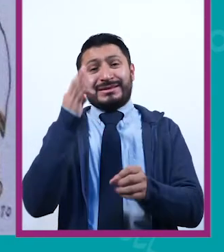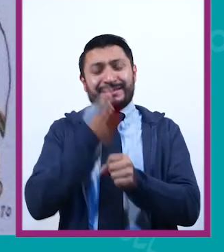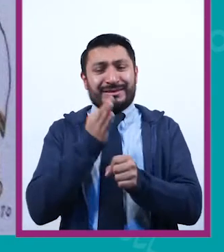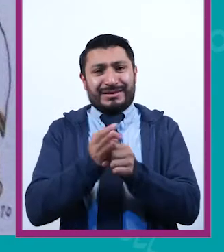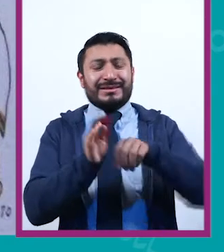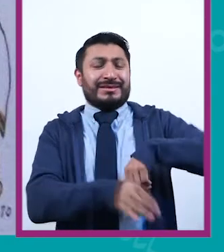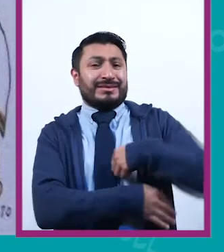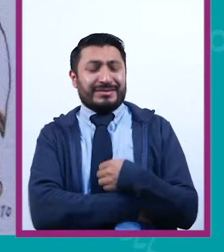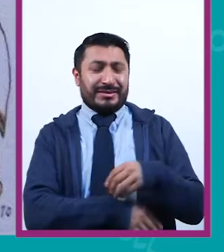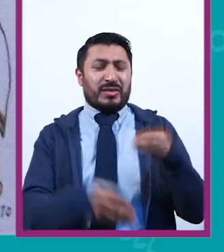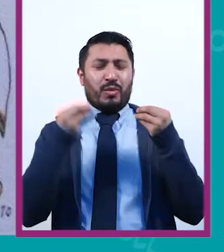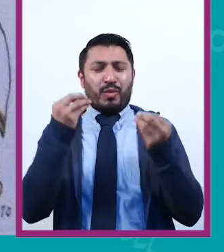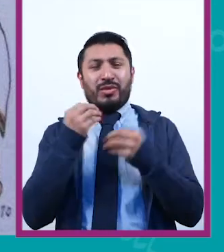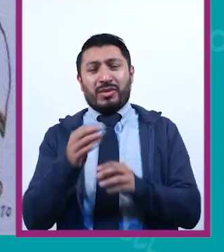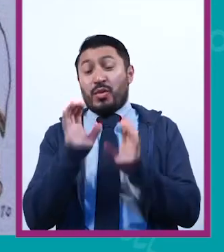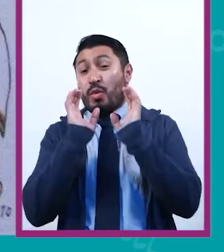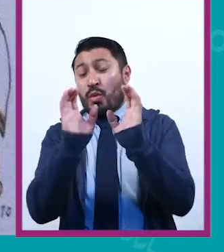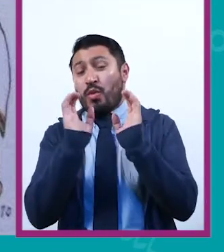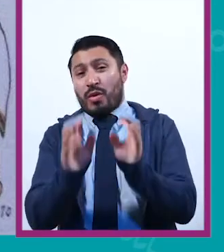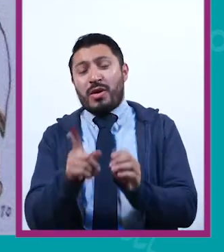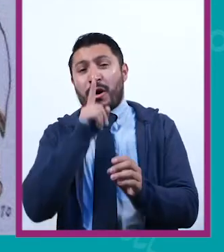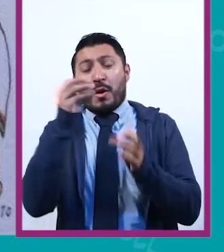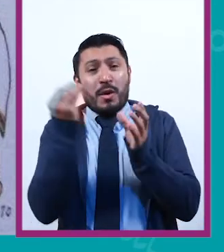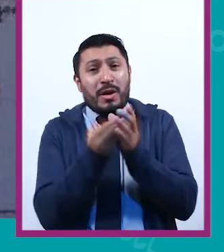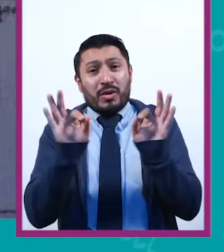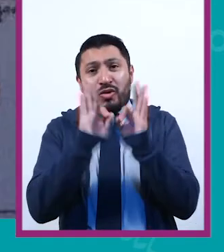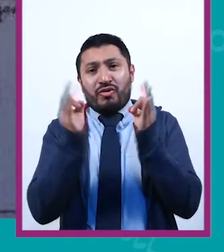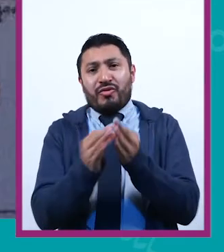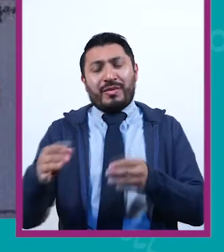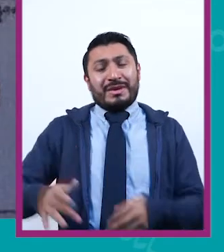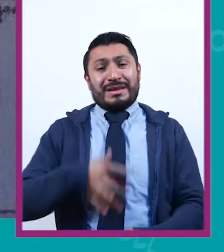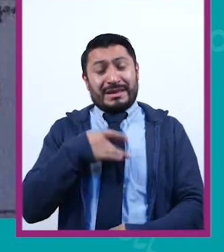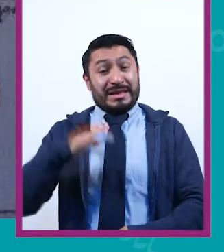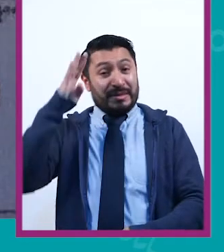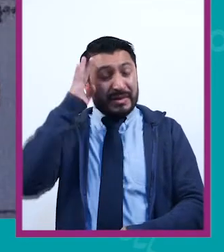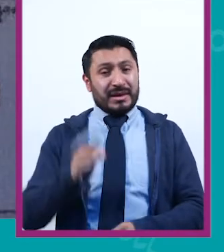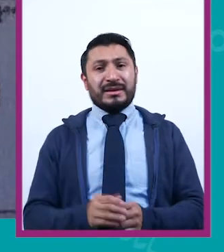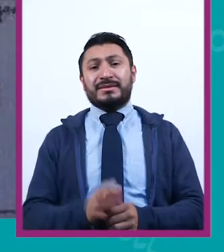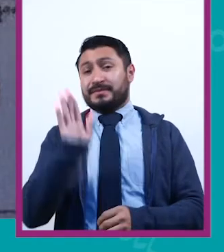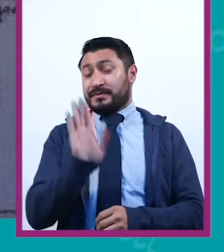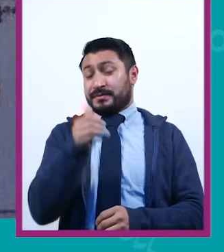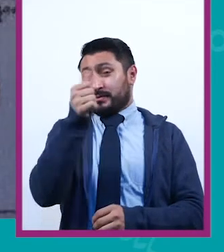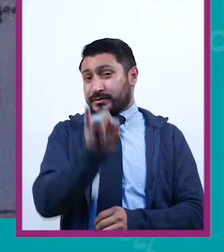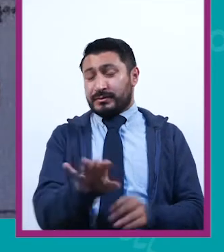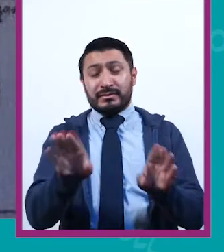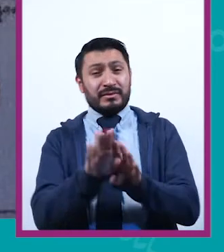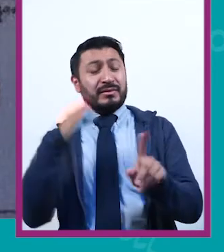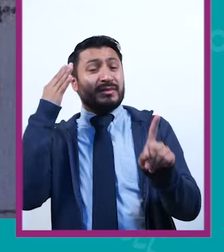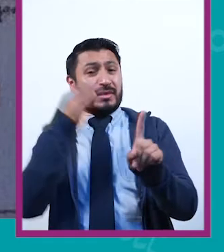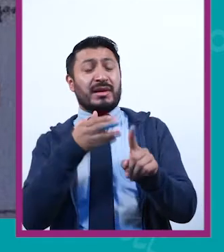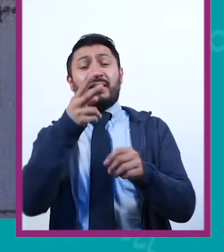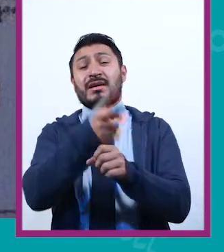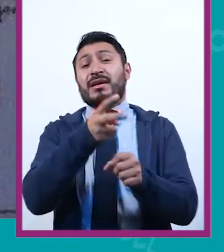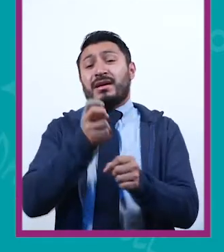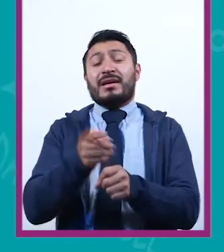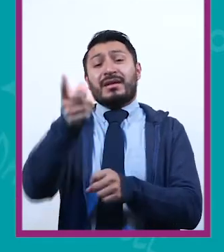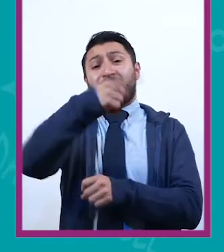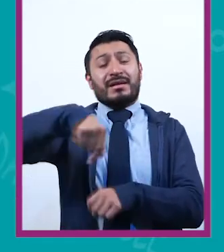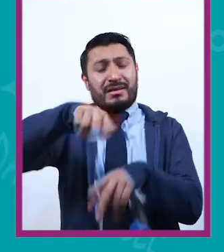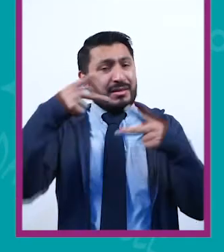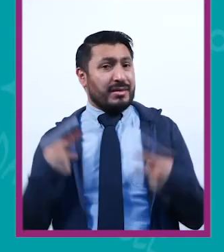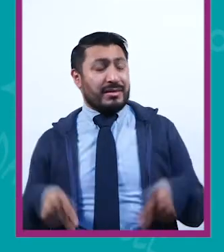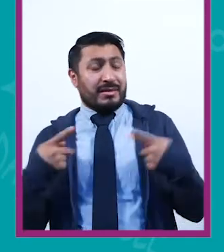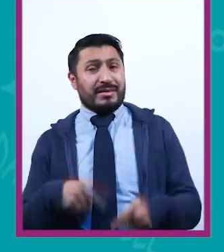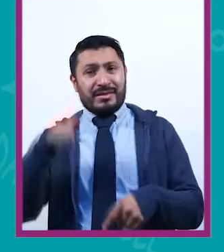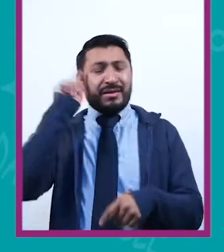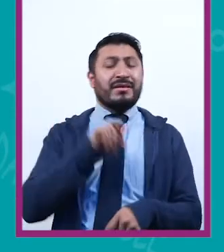aguardan celosamente los secretos de su manera de sentir y pensar. Pareciera que así lo hicieron con la intención de invitar